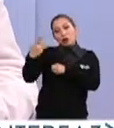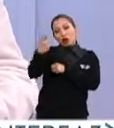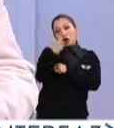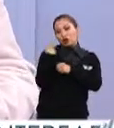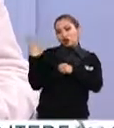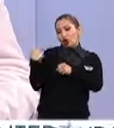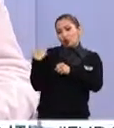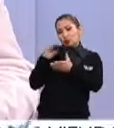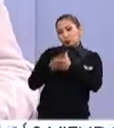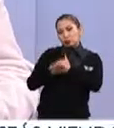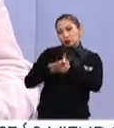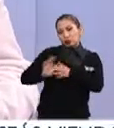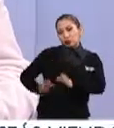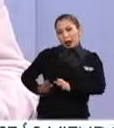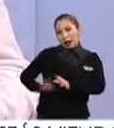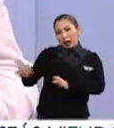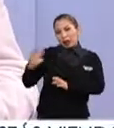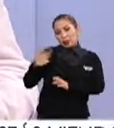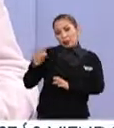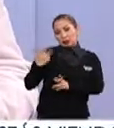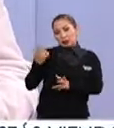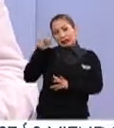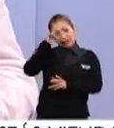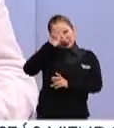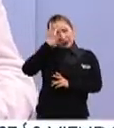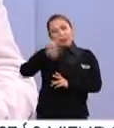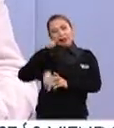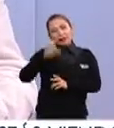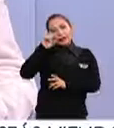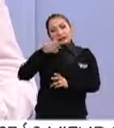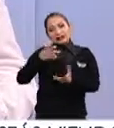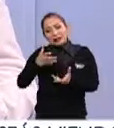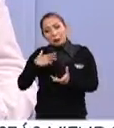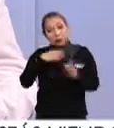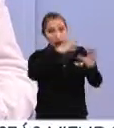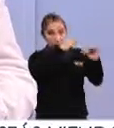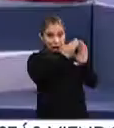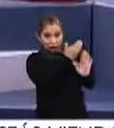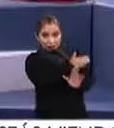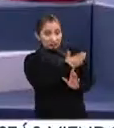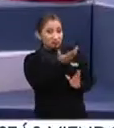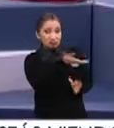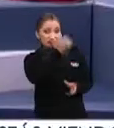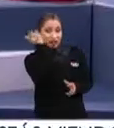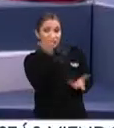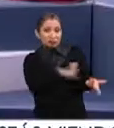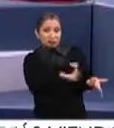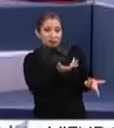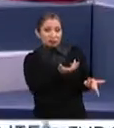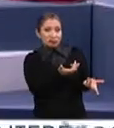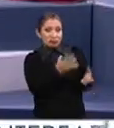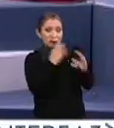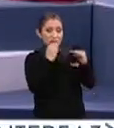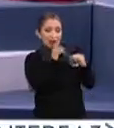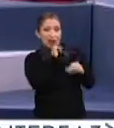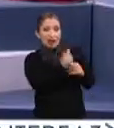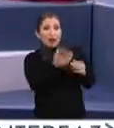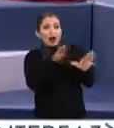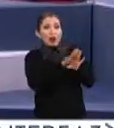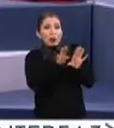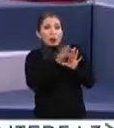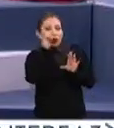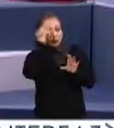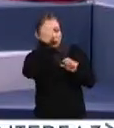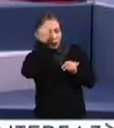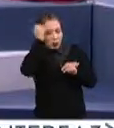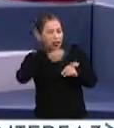espacio doméstico. Nos cuesta trabajo nosotros los varones, sí, porque no se nos educó para estar ahí. Pero podemos desaprender